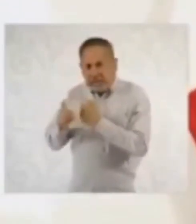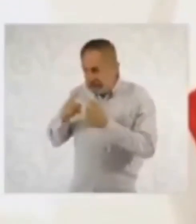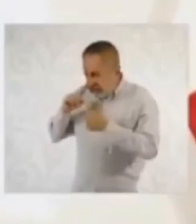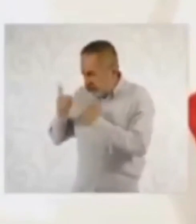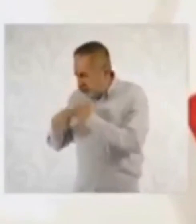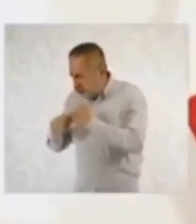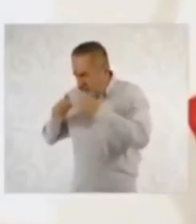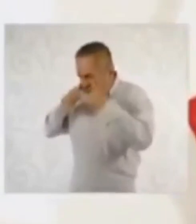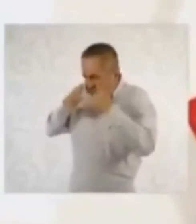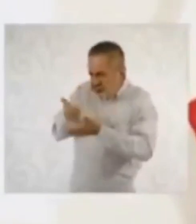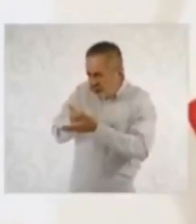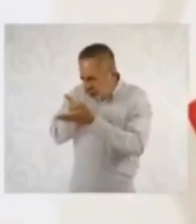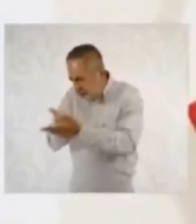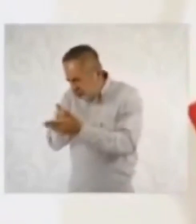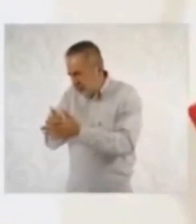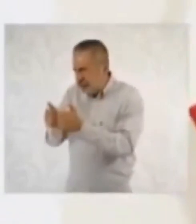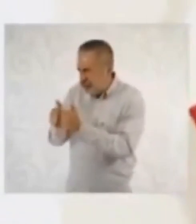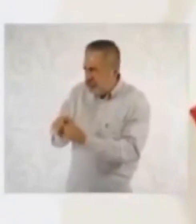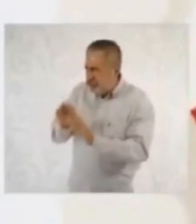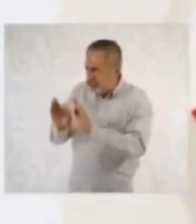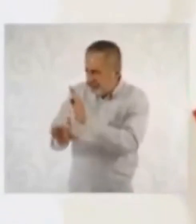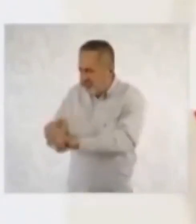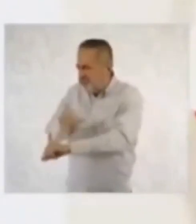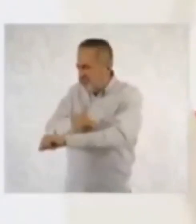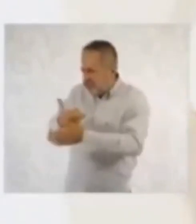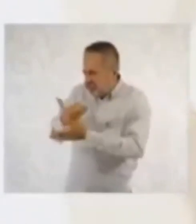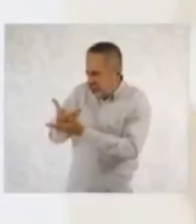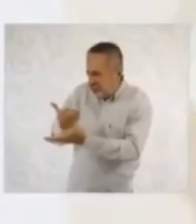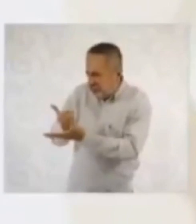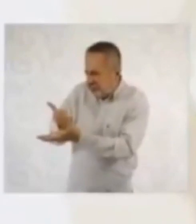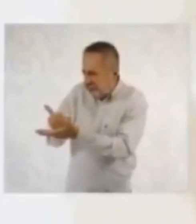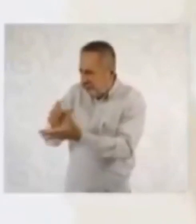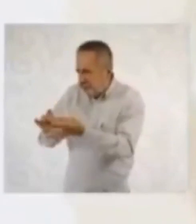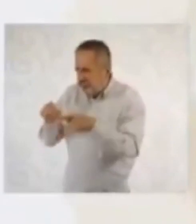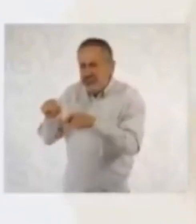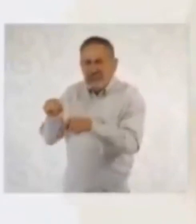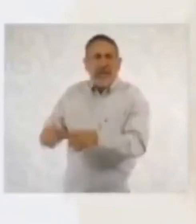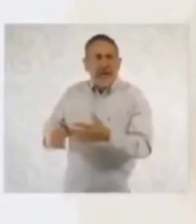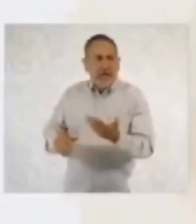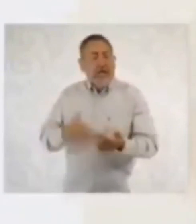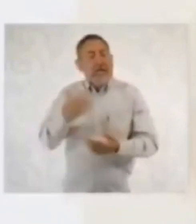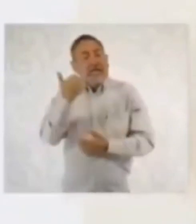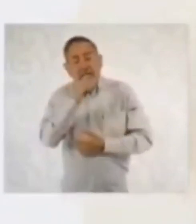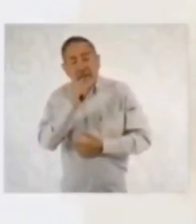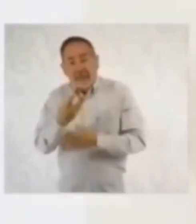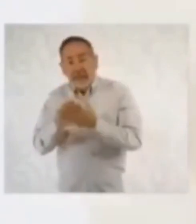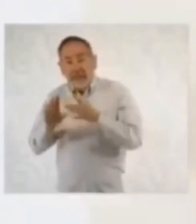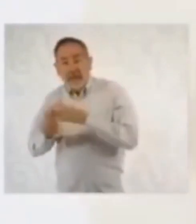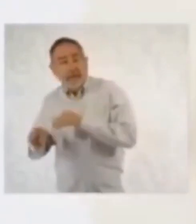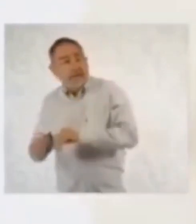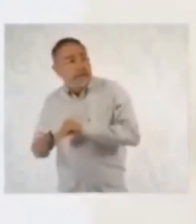migratoria integral que reconozca el papel de las y los migrantes en Estados